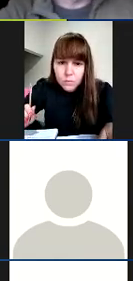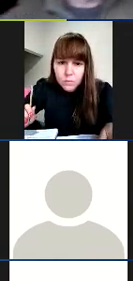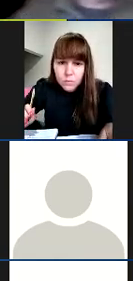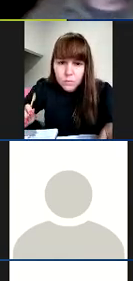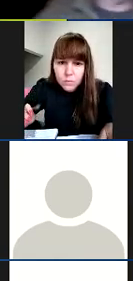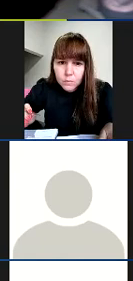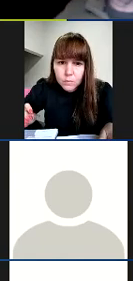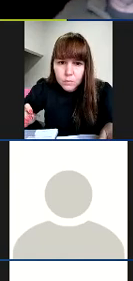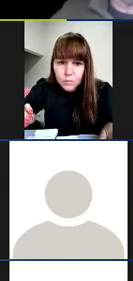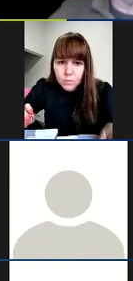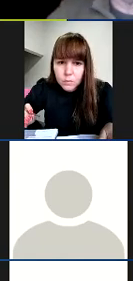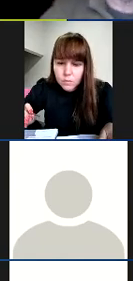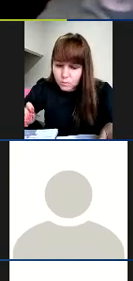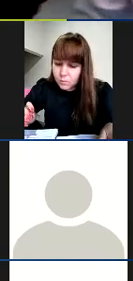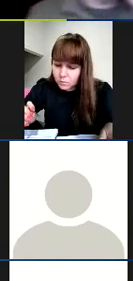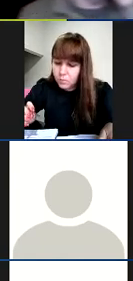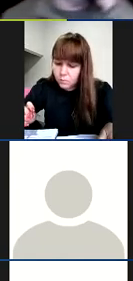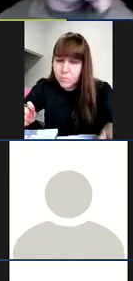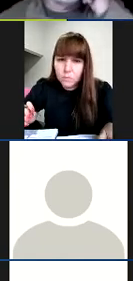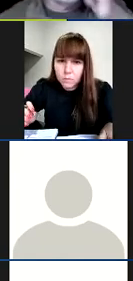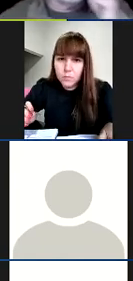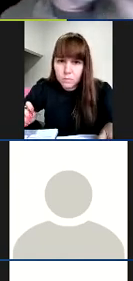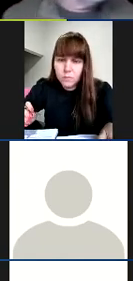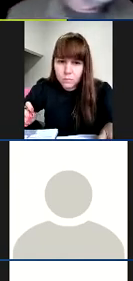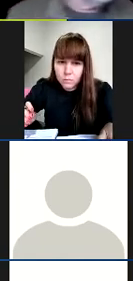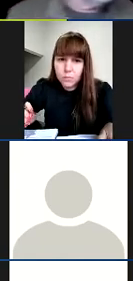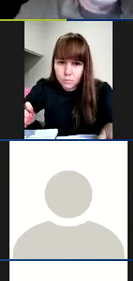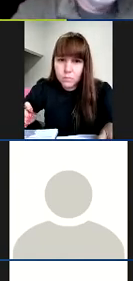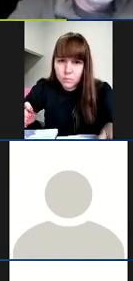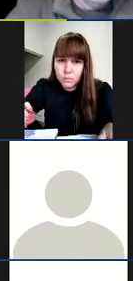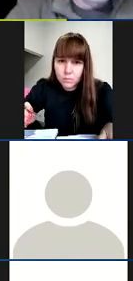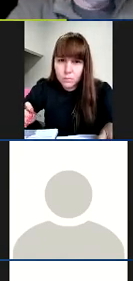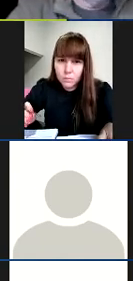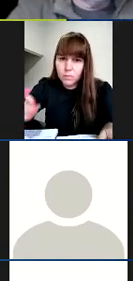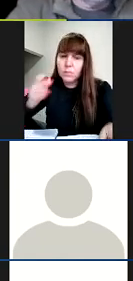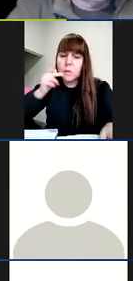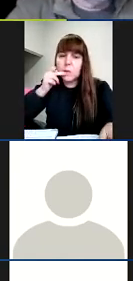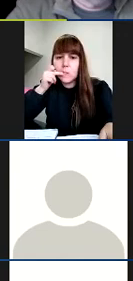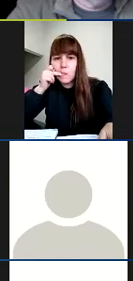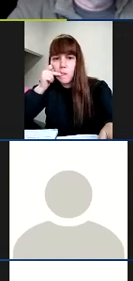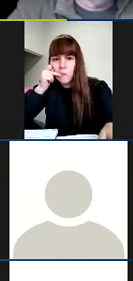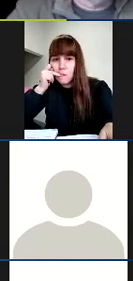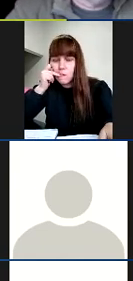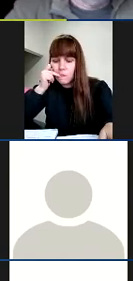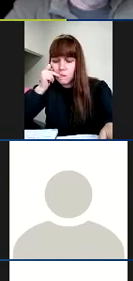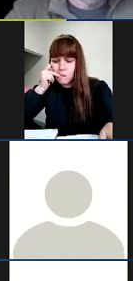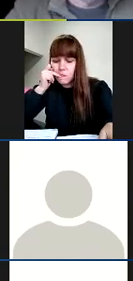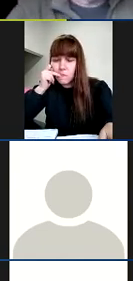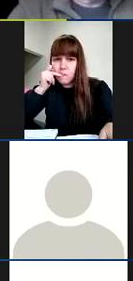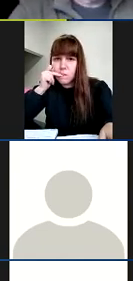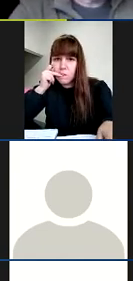Bueno, el objeto. El objeto, habíamos hablado del objeto que tenía que ser preciso, determinado, bla, bla, bla, bla, bla. El objeto tiene que ser un objeto.